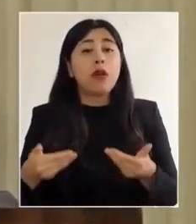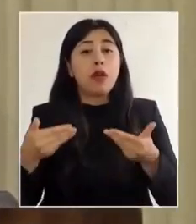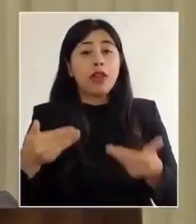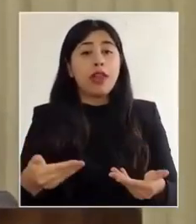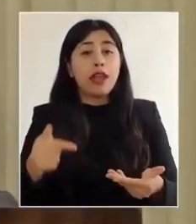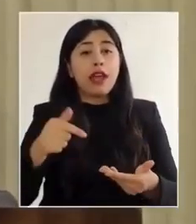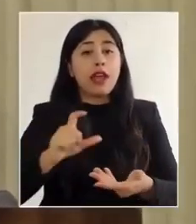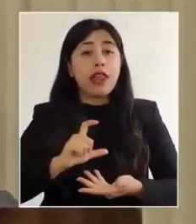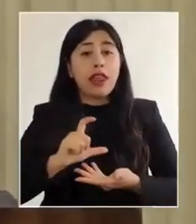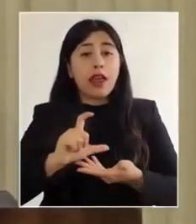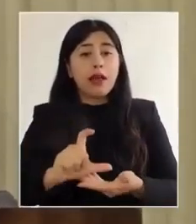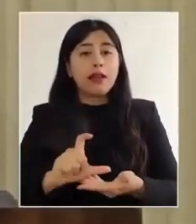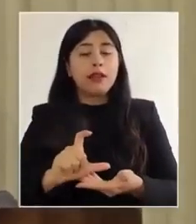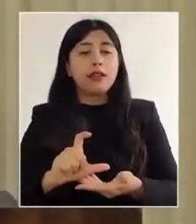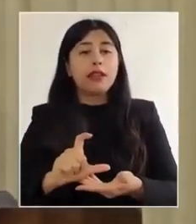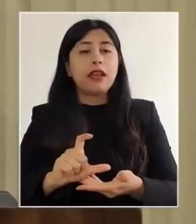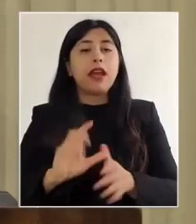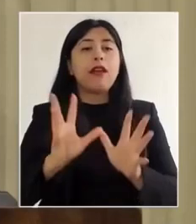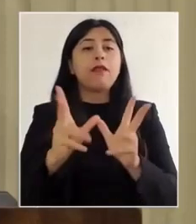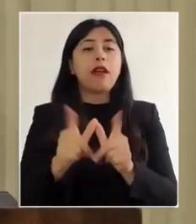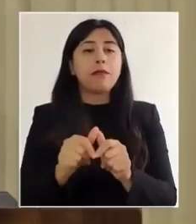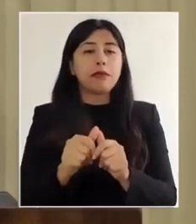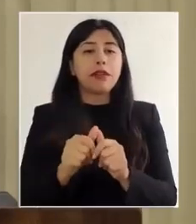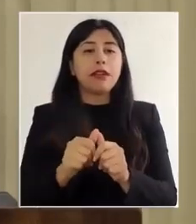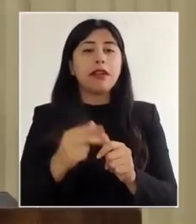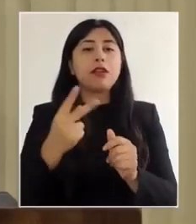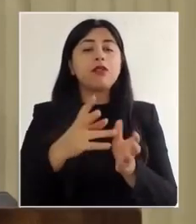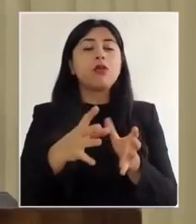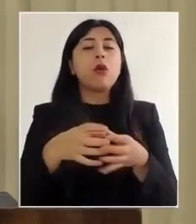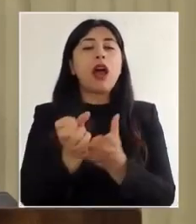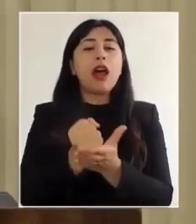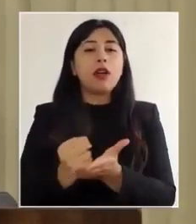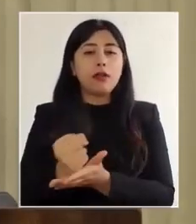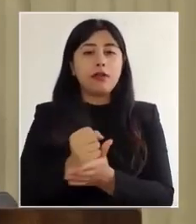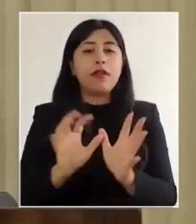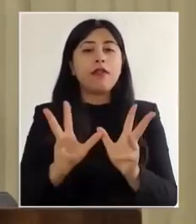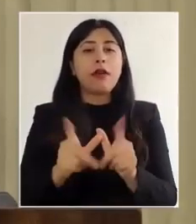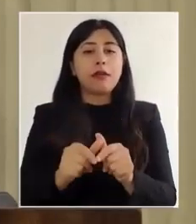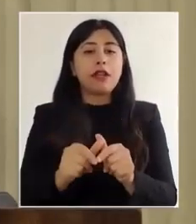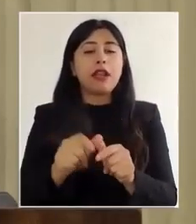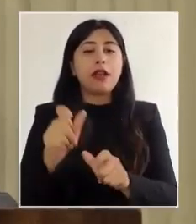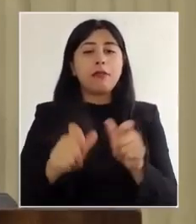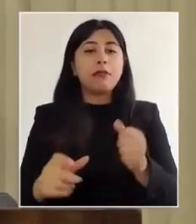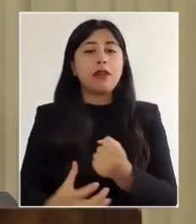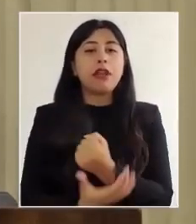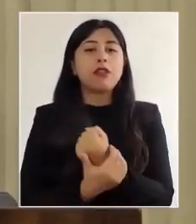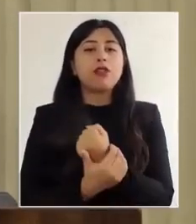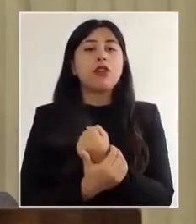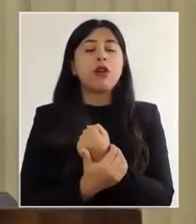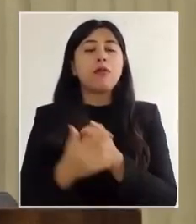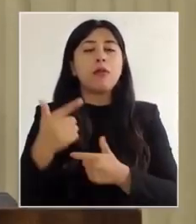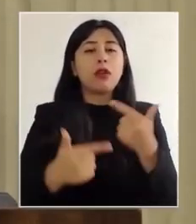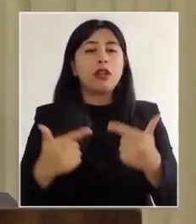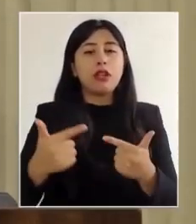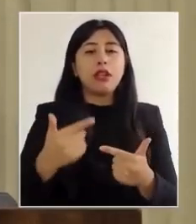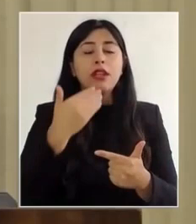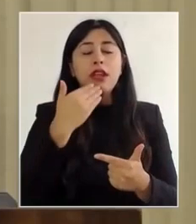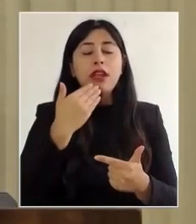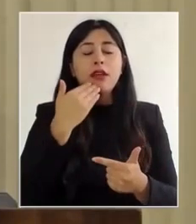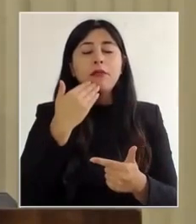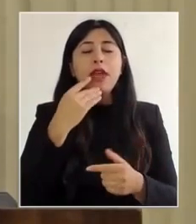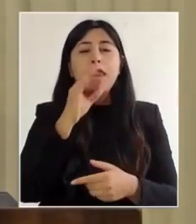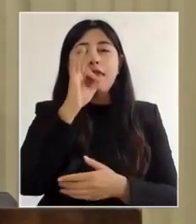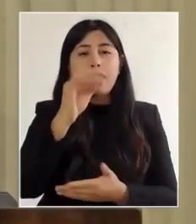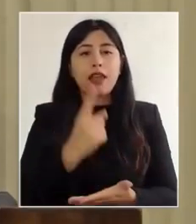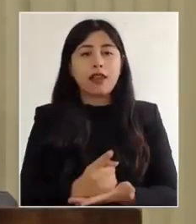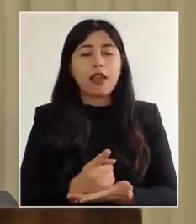medalla a los familiares de la agrupación de familiares de presos políticos en dictadura que fue una